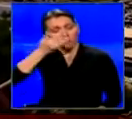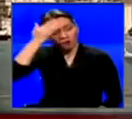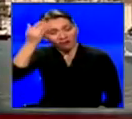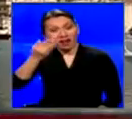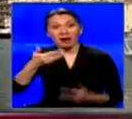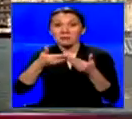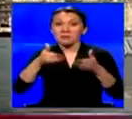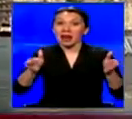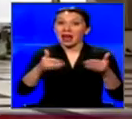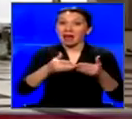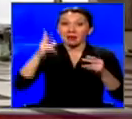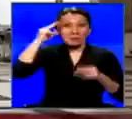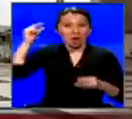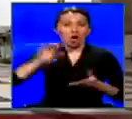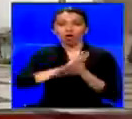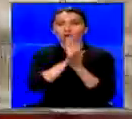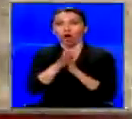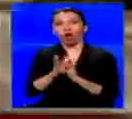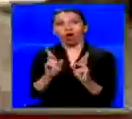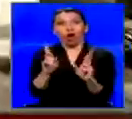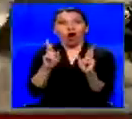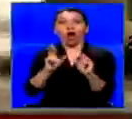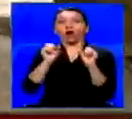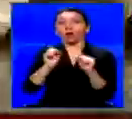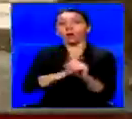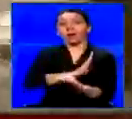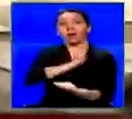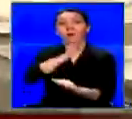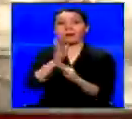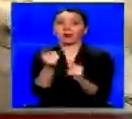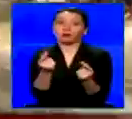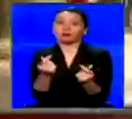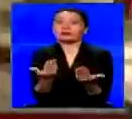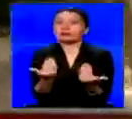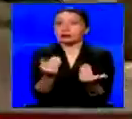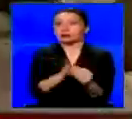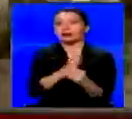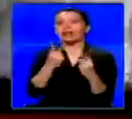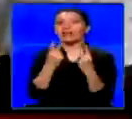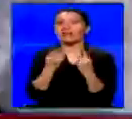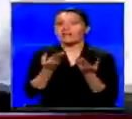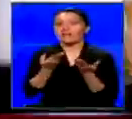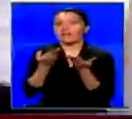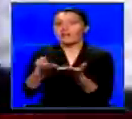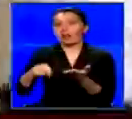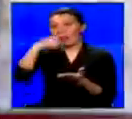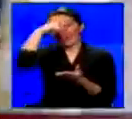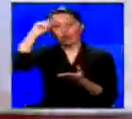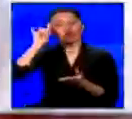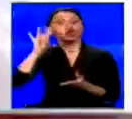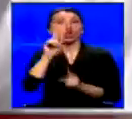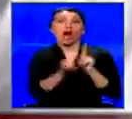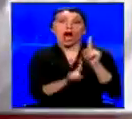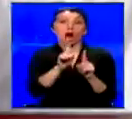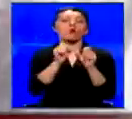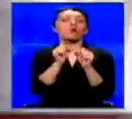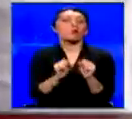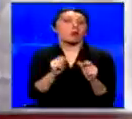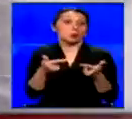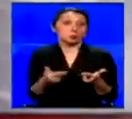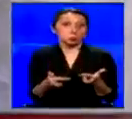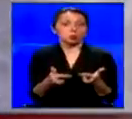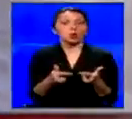Destinos paradisiacos que todos quisiéramos tener el privilegio y los recursos para visitar durante este verano, pero que solo algunos pocos